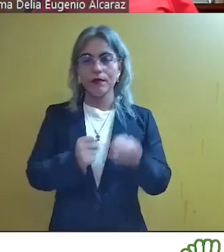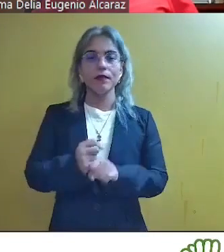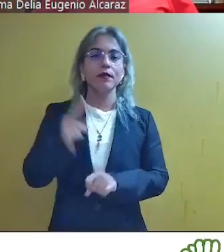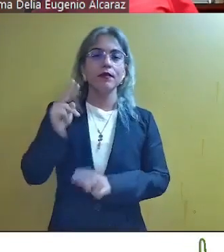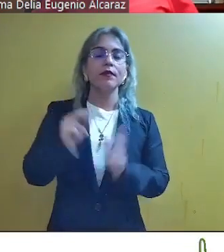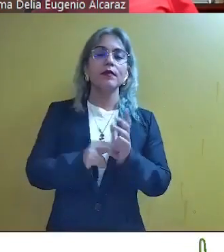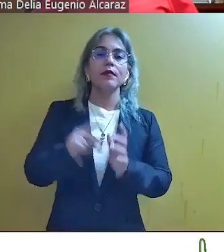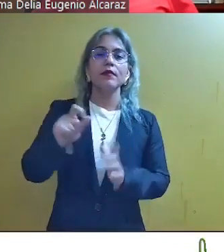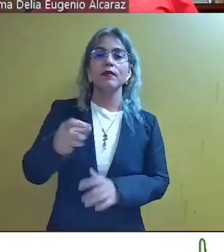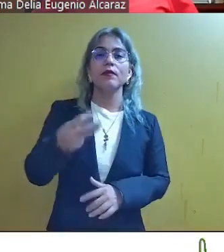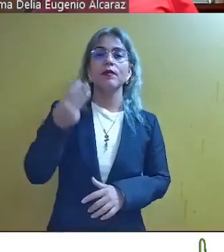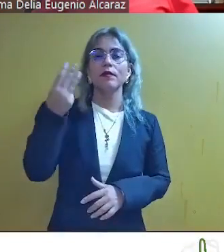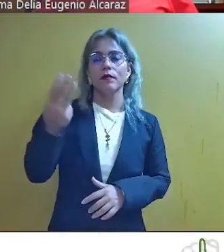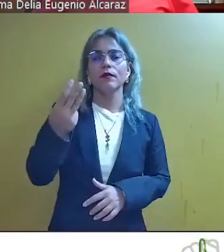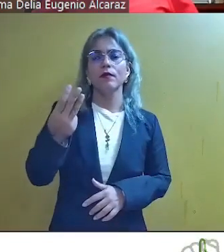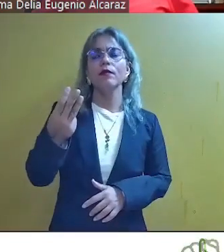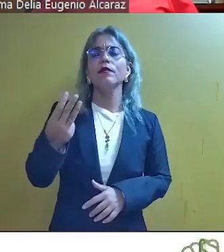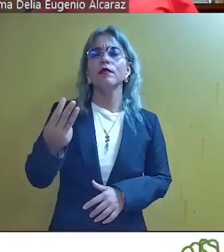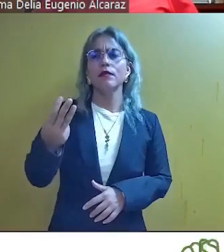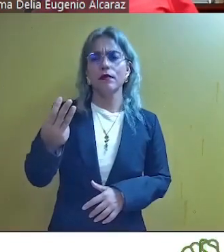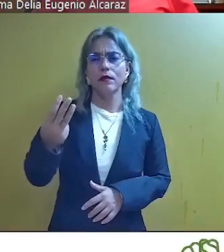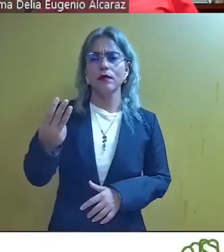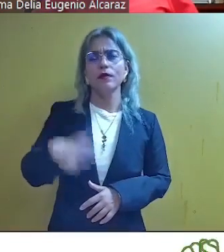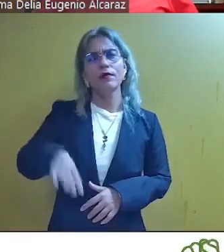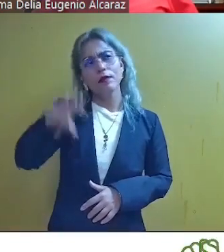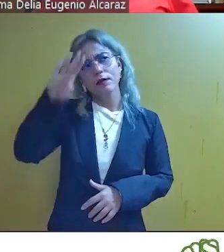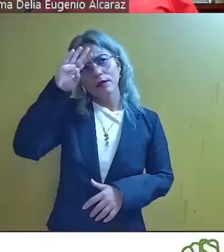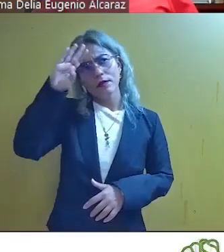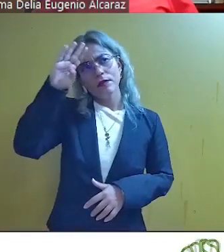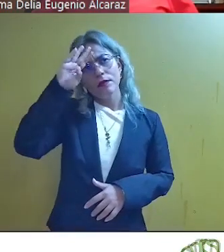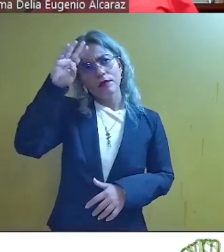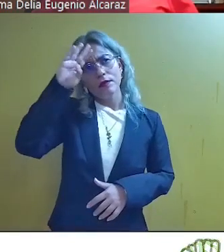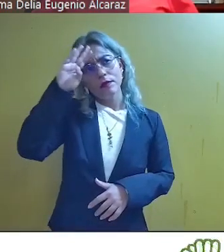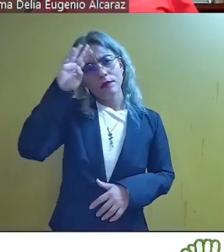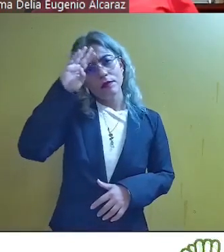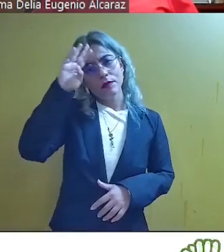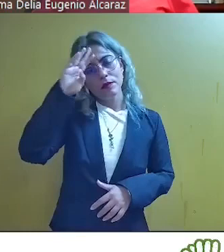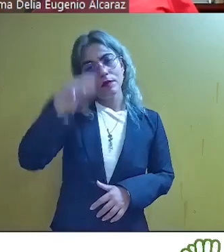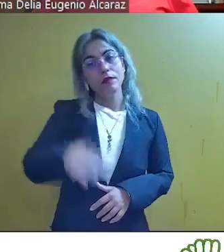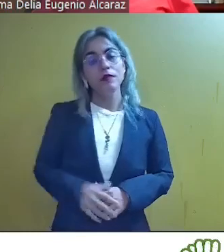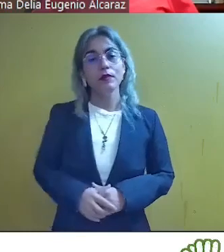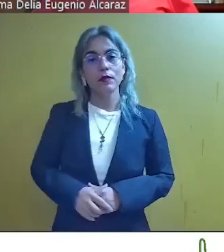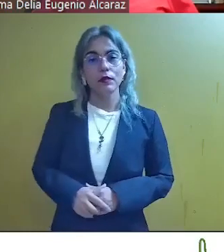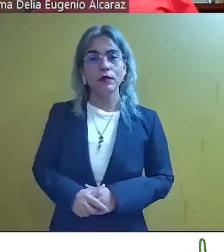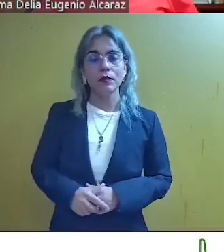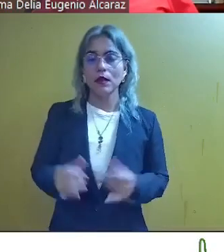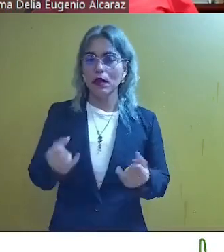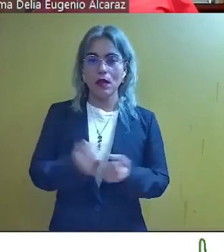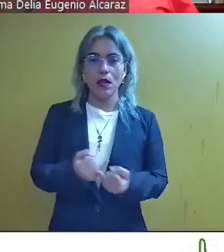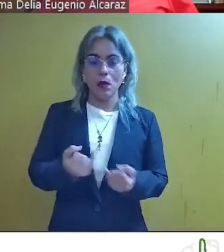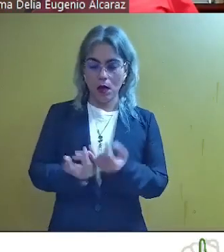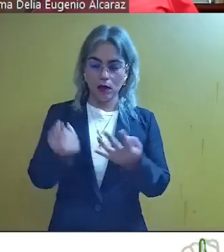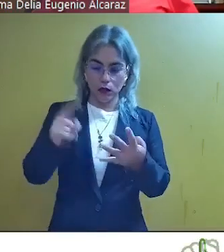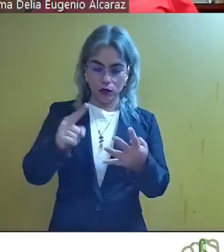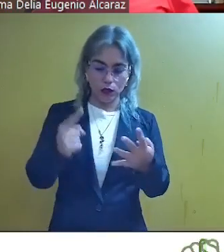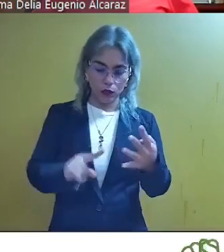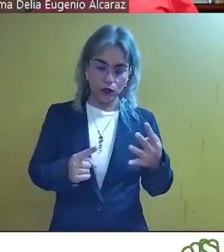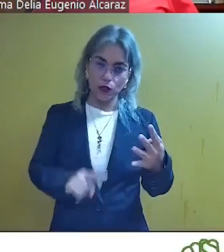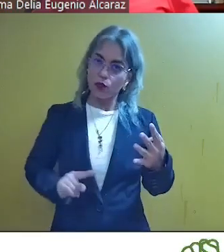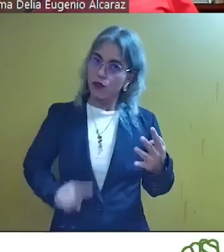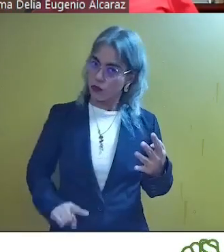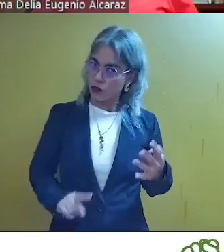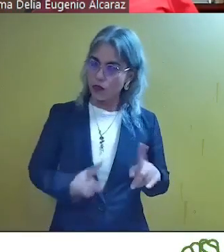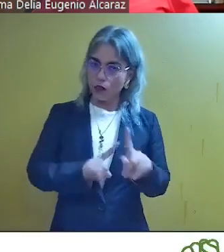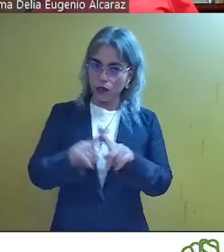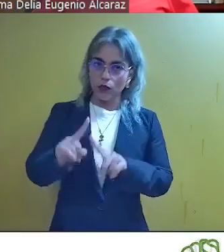nos hizo reflexiones y nos dio directrices en cuanto al tema